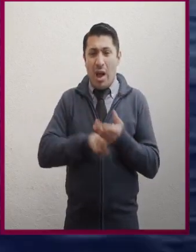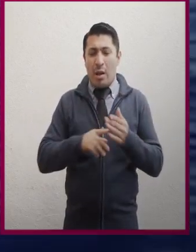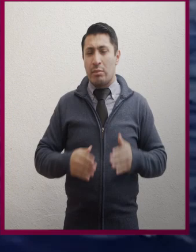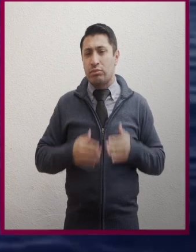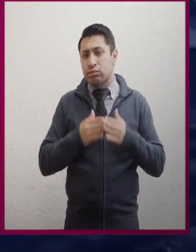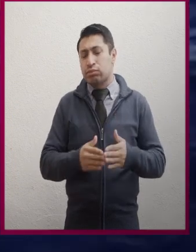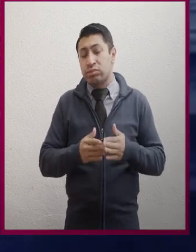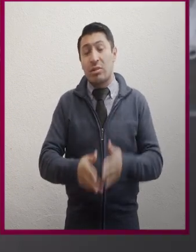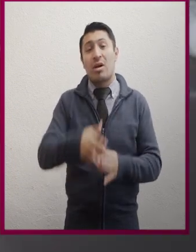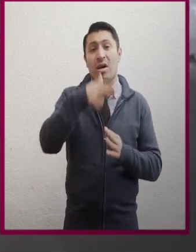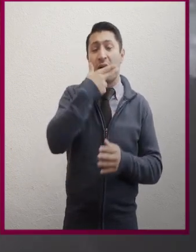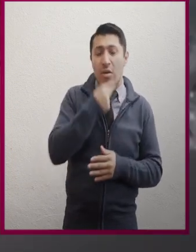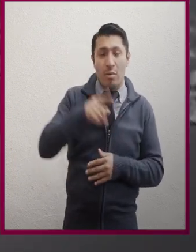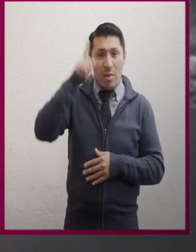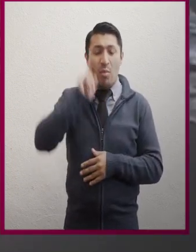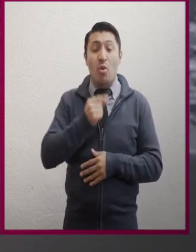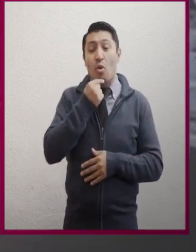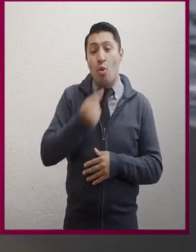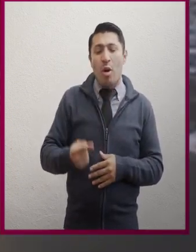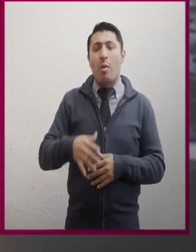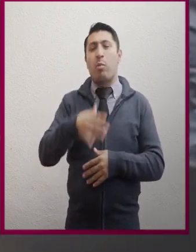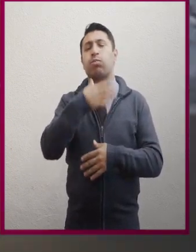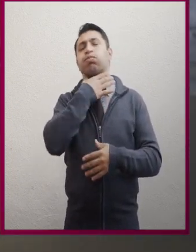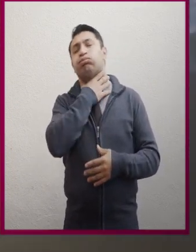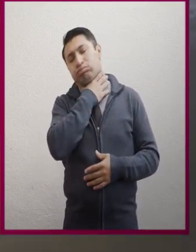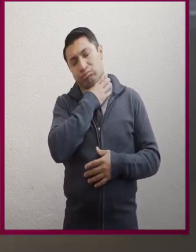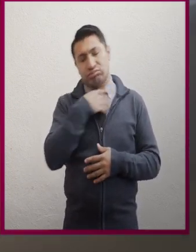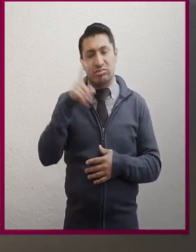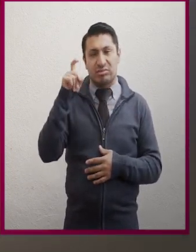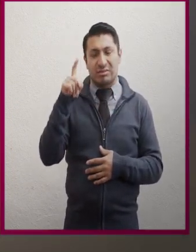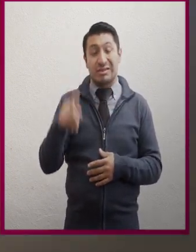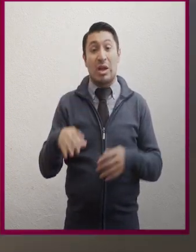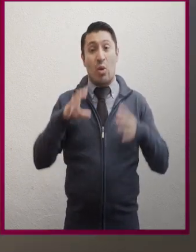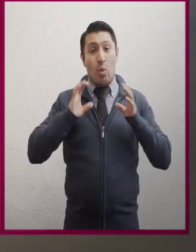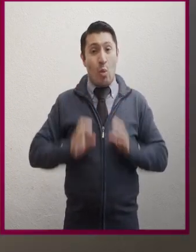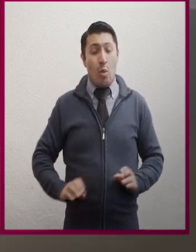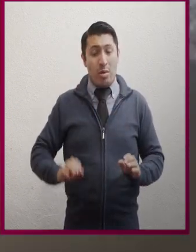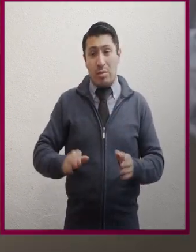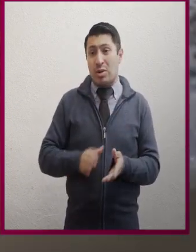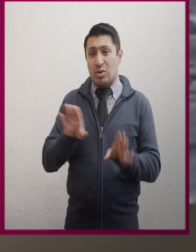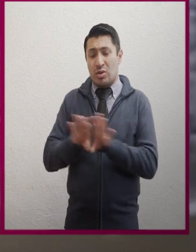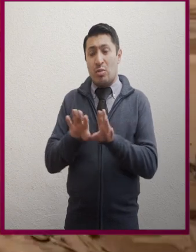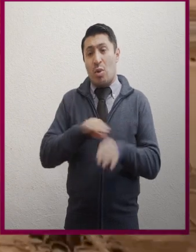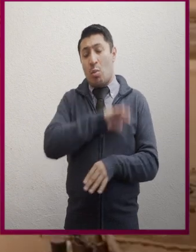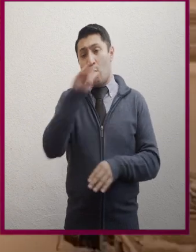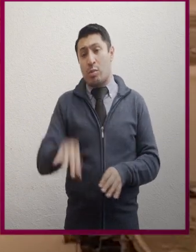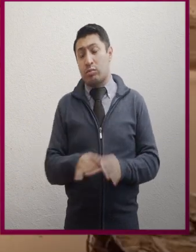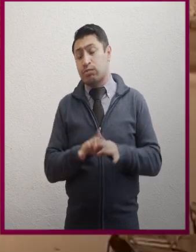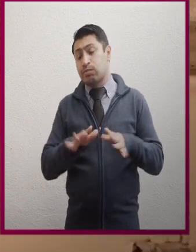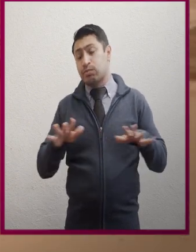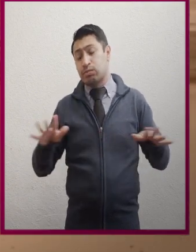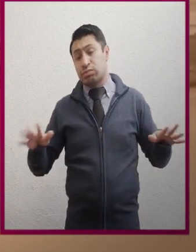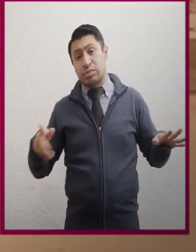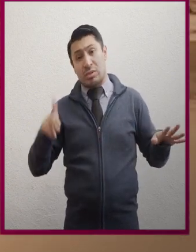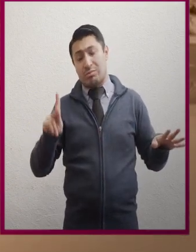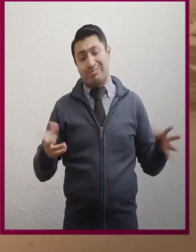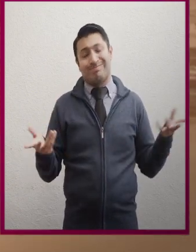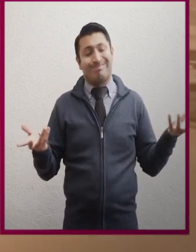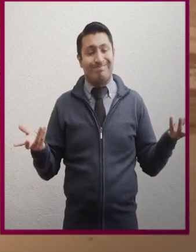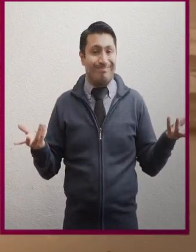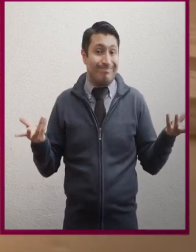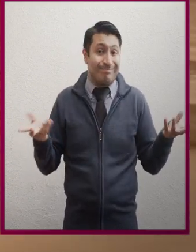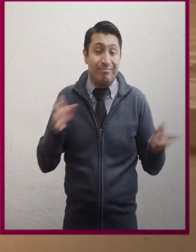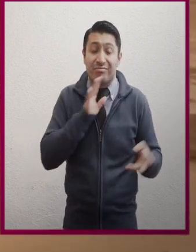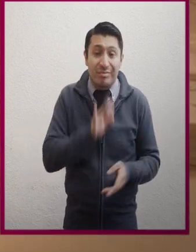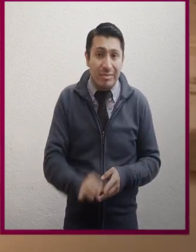niños ahogados, cuerpos que por fin llegan a la orilla, a su destino, pero sin vida. Sin embargo, hay otras